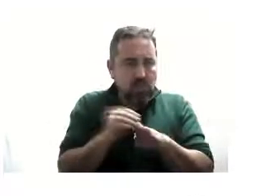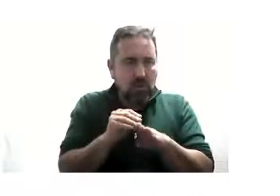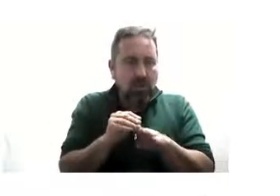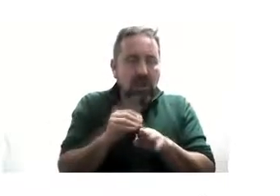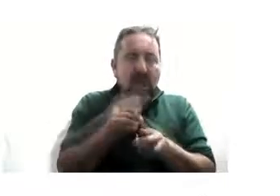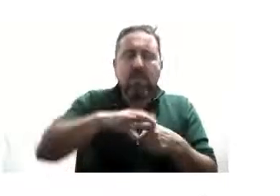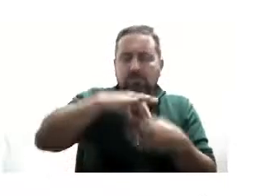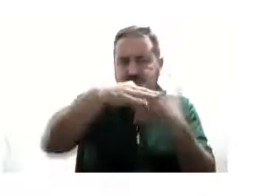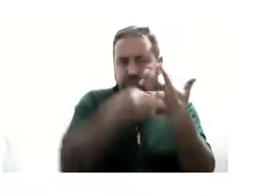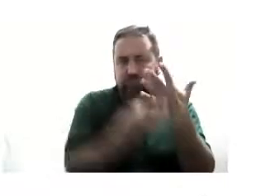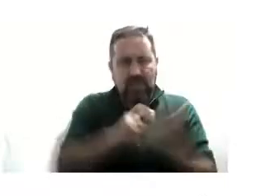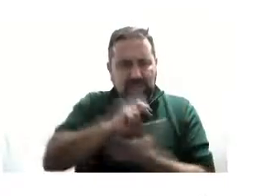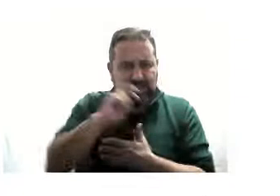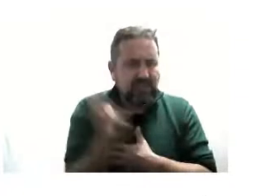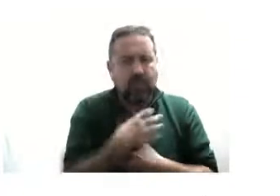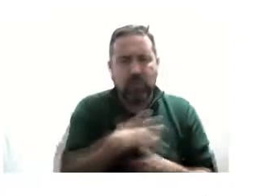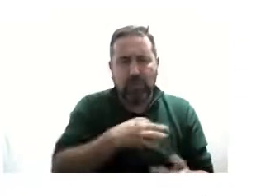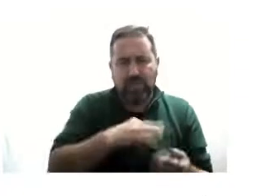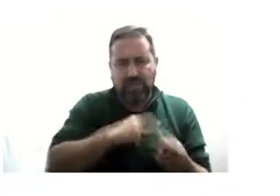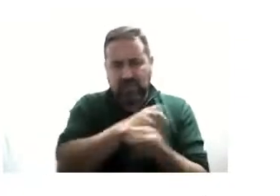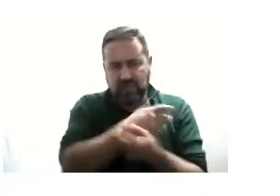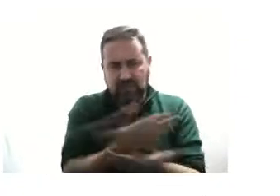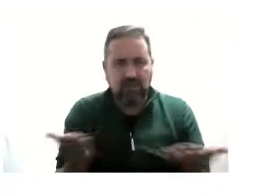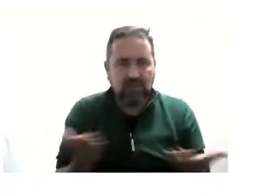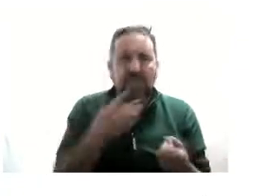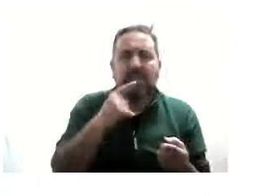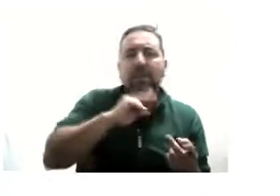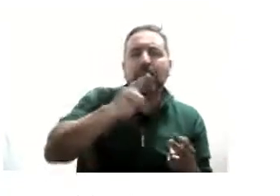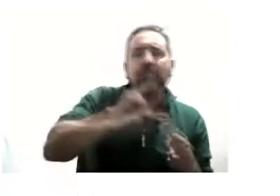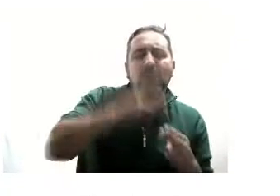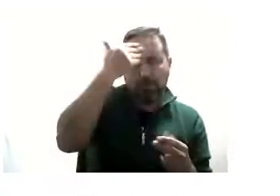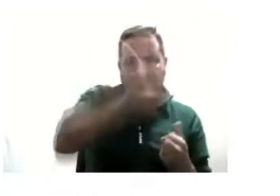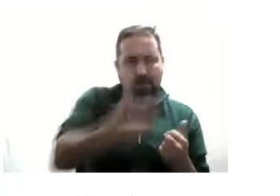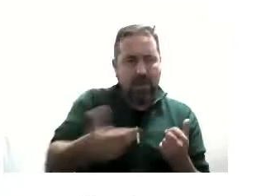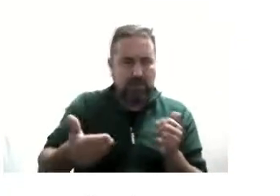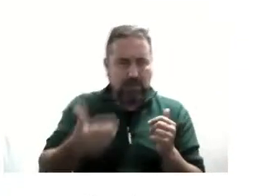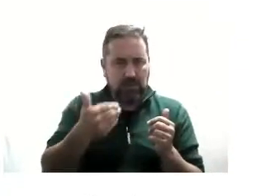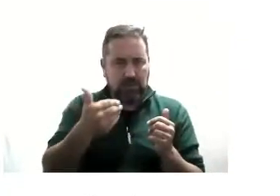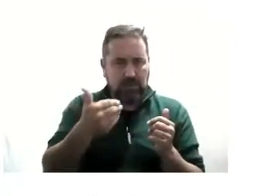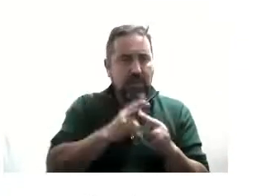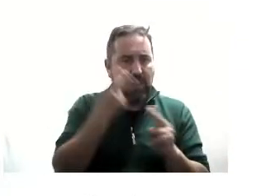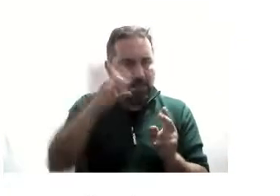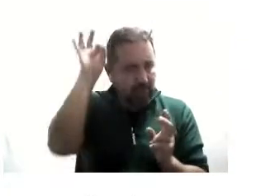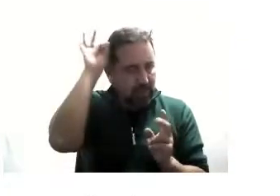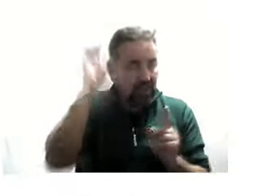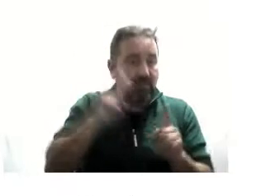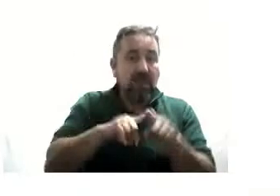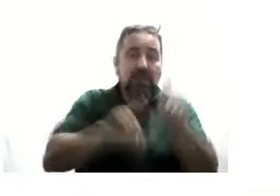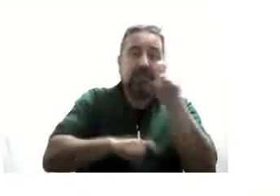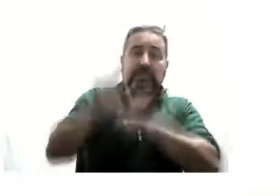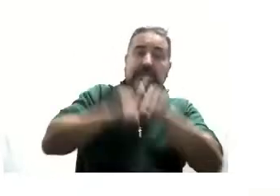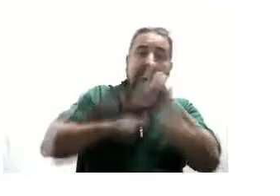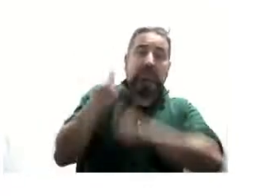de posibilidades que hay, ¿no? ¿Cuáles son los principales implantes? Y tengo que volver un poco la vista atrás. Es verdad que todos